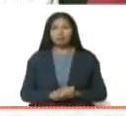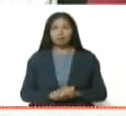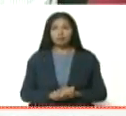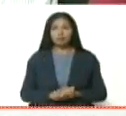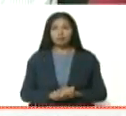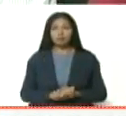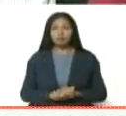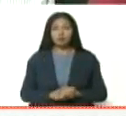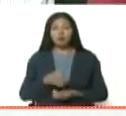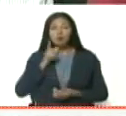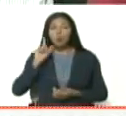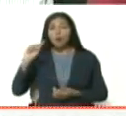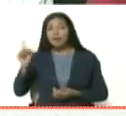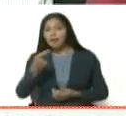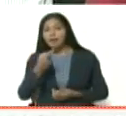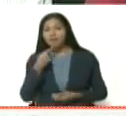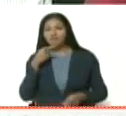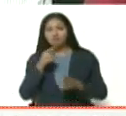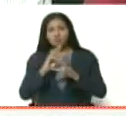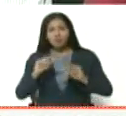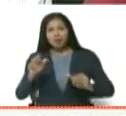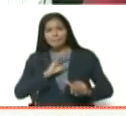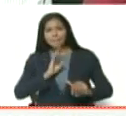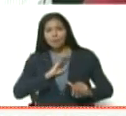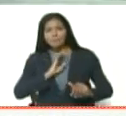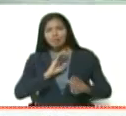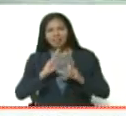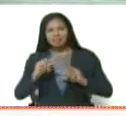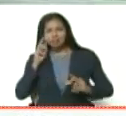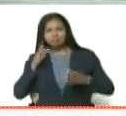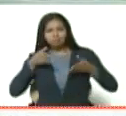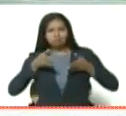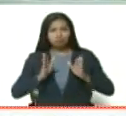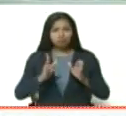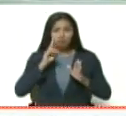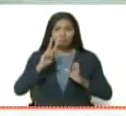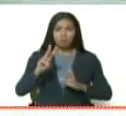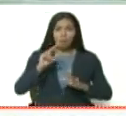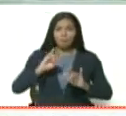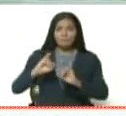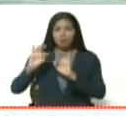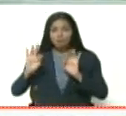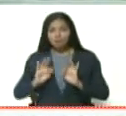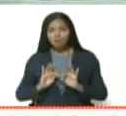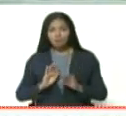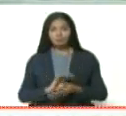En Guarena, tu tierra, la tierra que te vio nacer. Ahora,